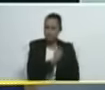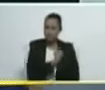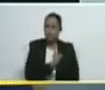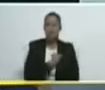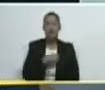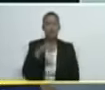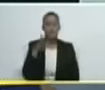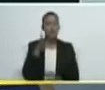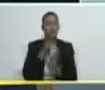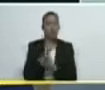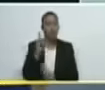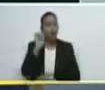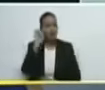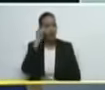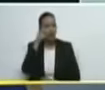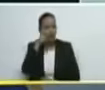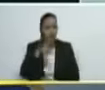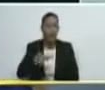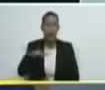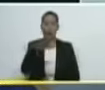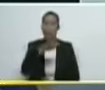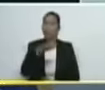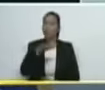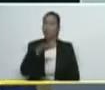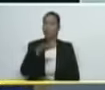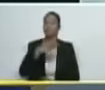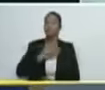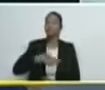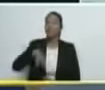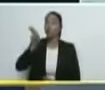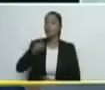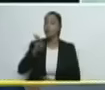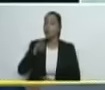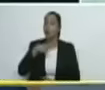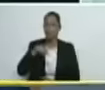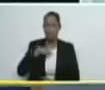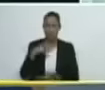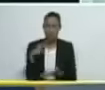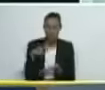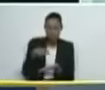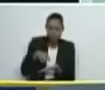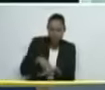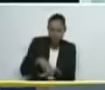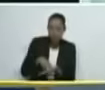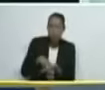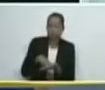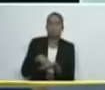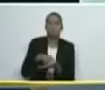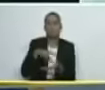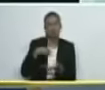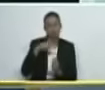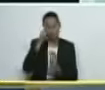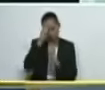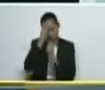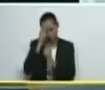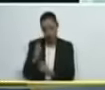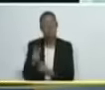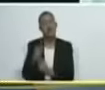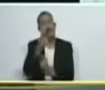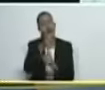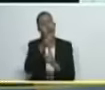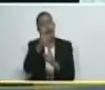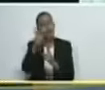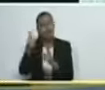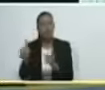pueblo que nunca podemos darnos por vencido, le rindo honor y gloria a cada uno,